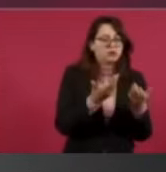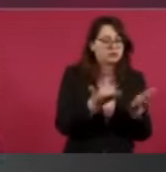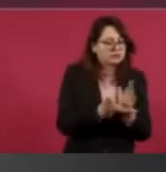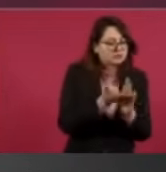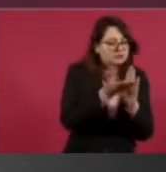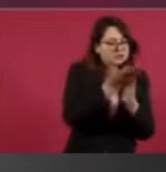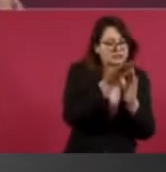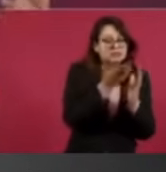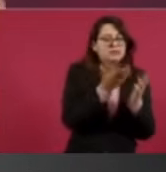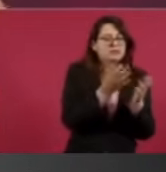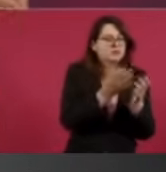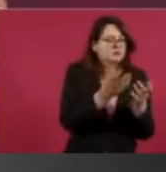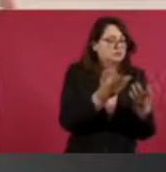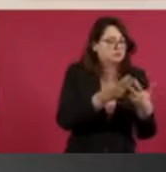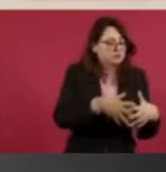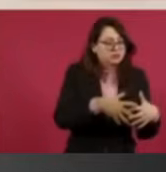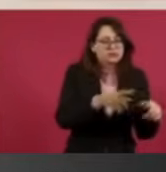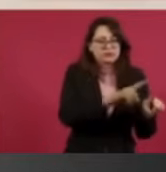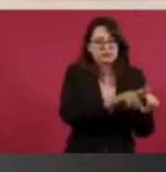pero escucharnos